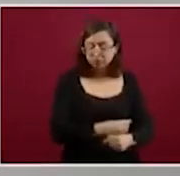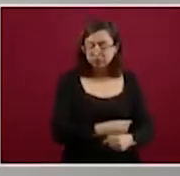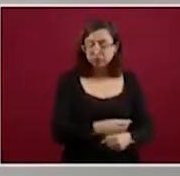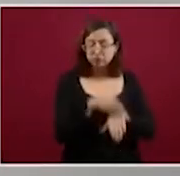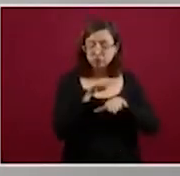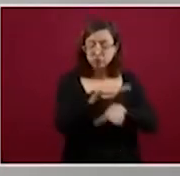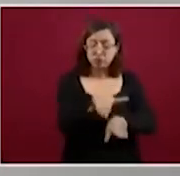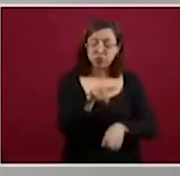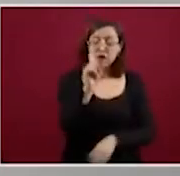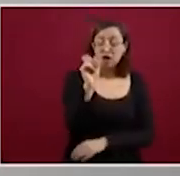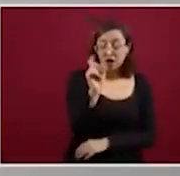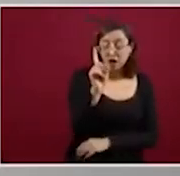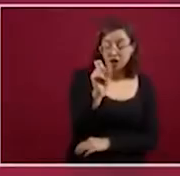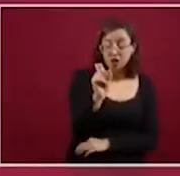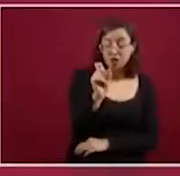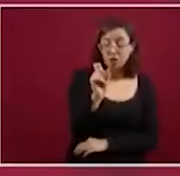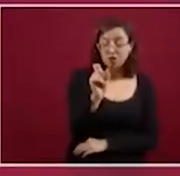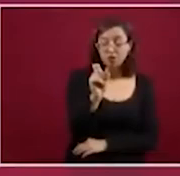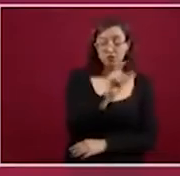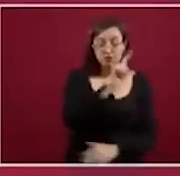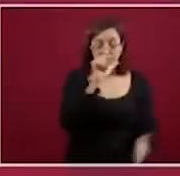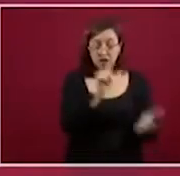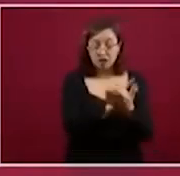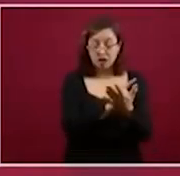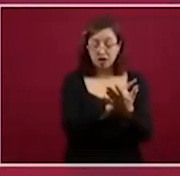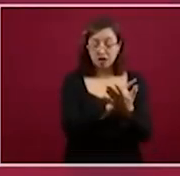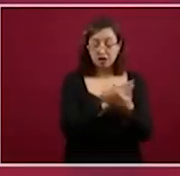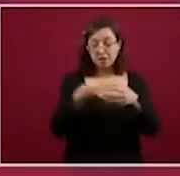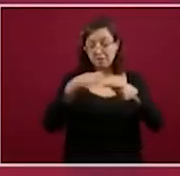a estas leyes